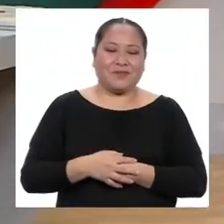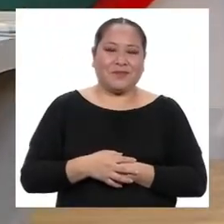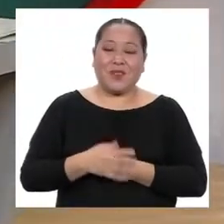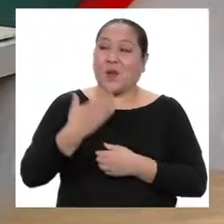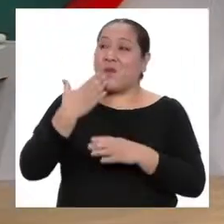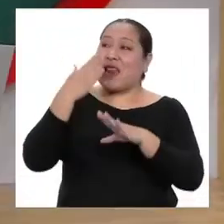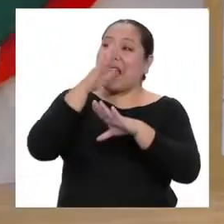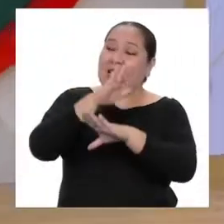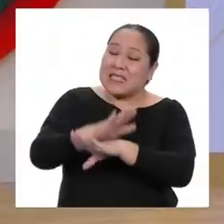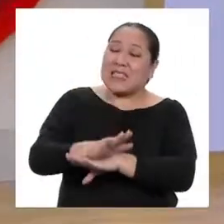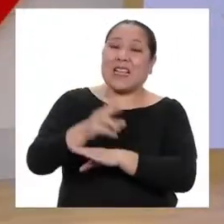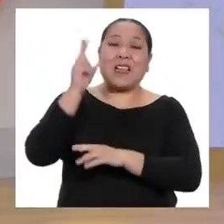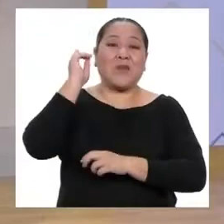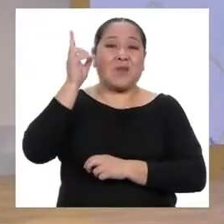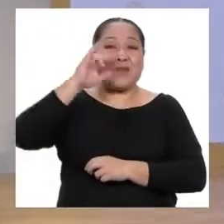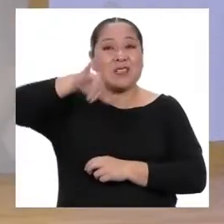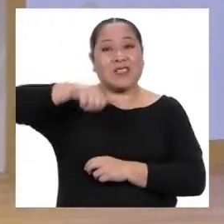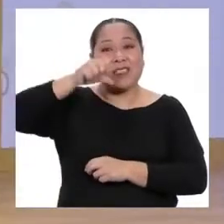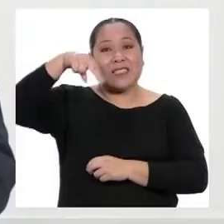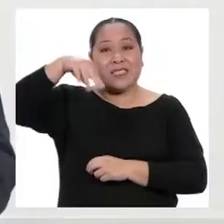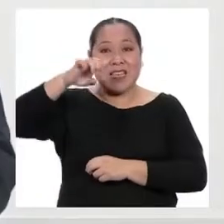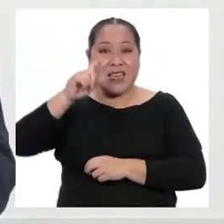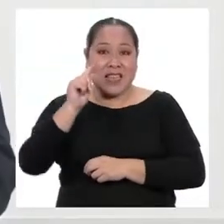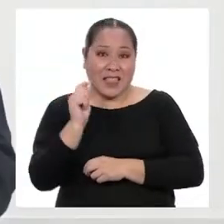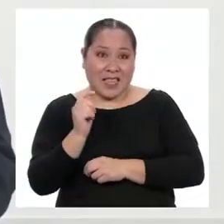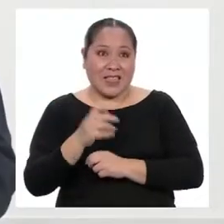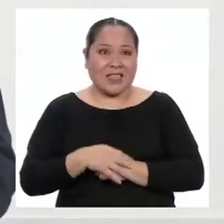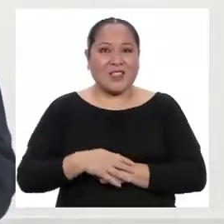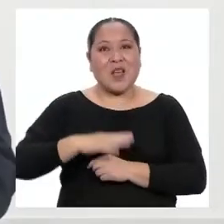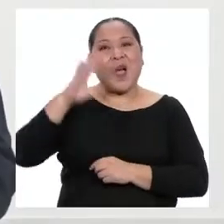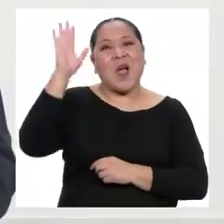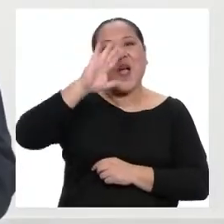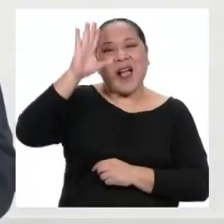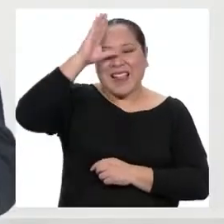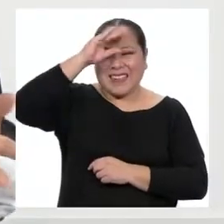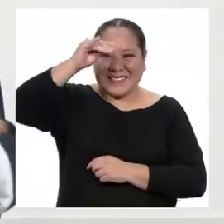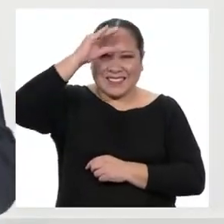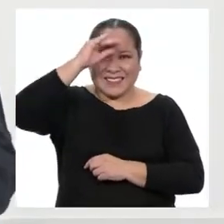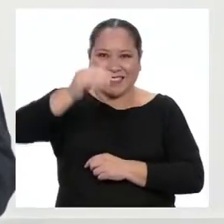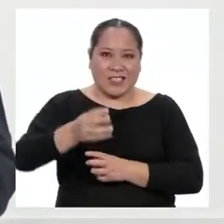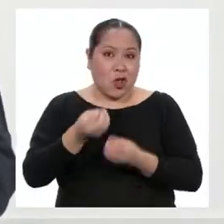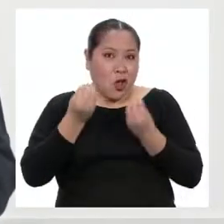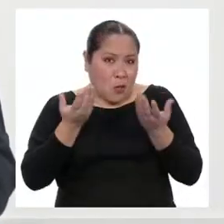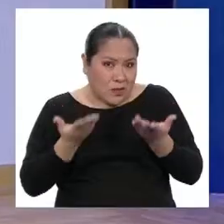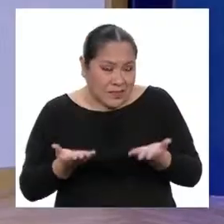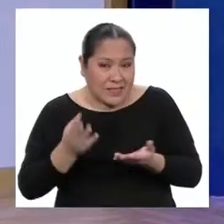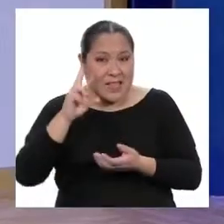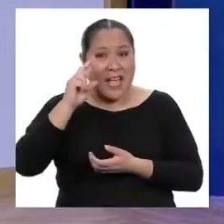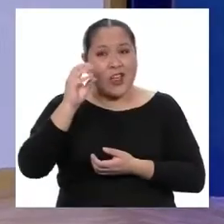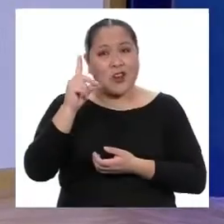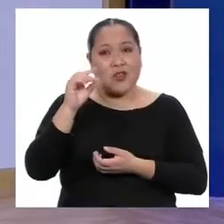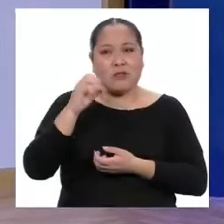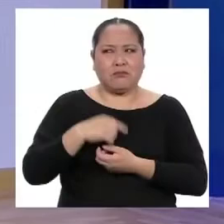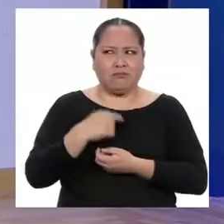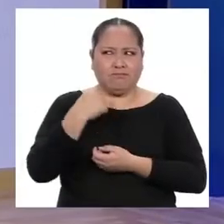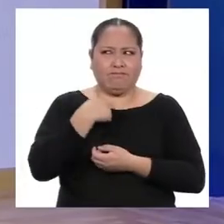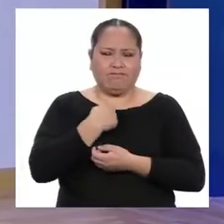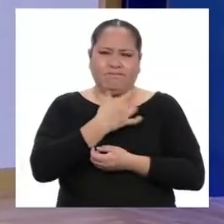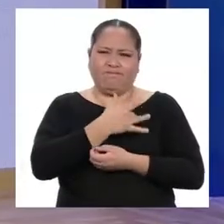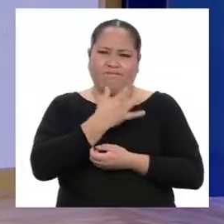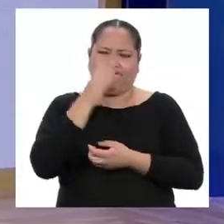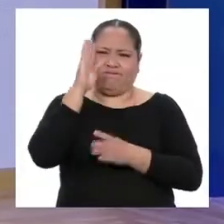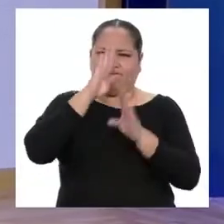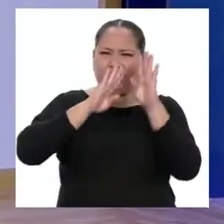Buenas tardes, profesora Janet Suárez. Hola, chicas y chicos. ¿Qué tal, Rodrigo? Un poco